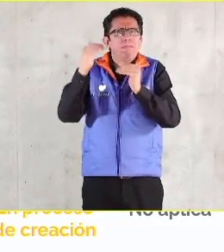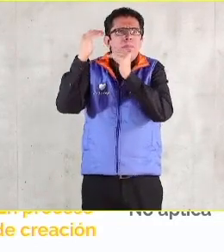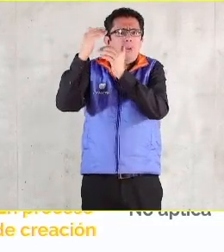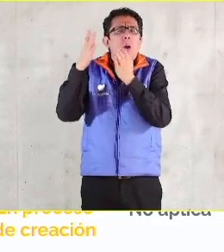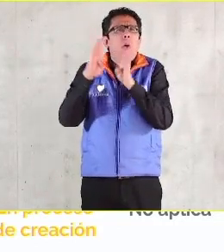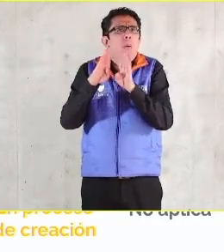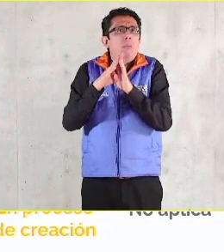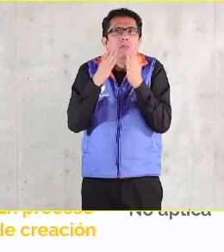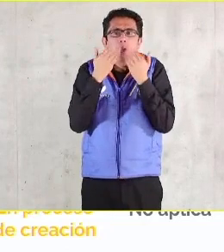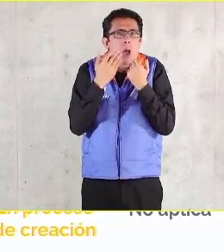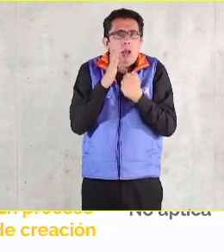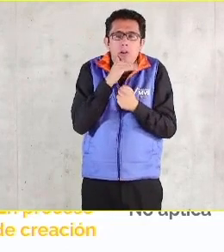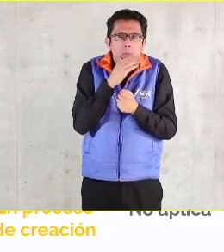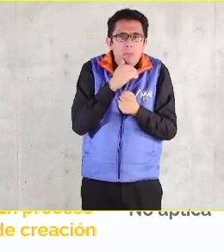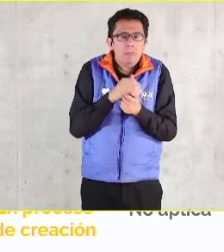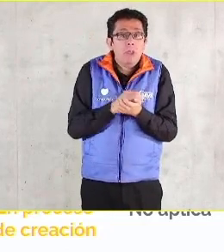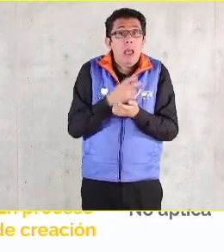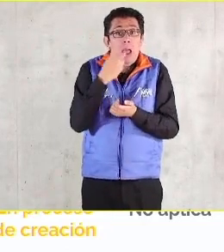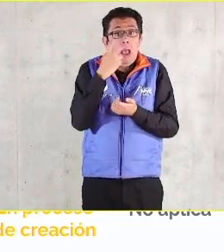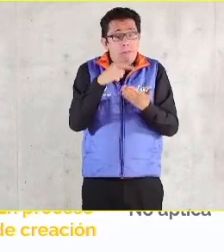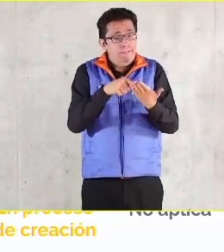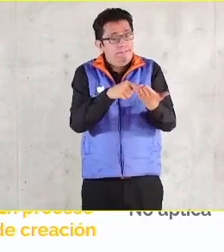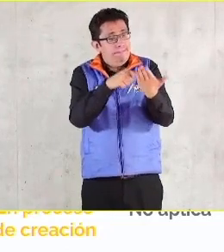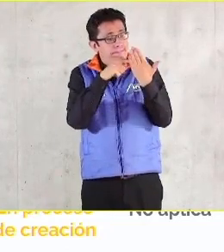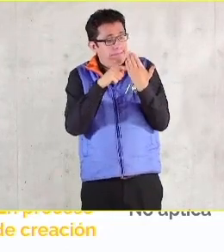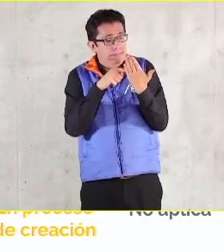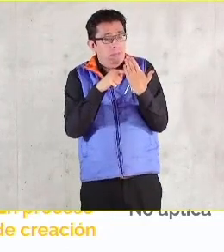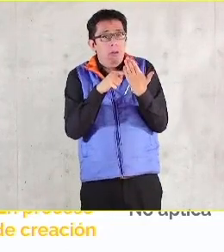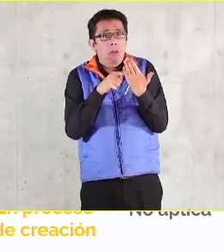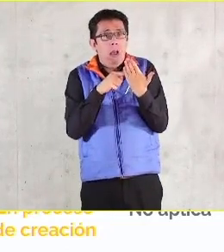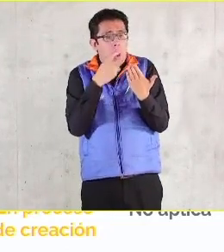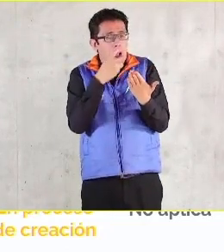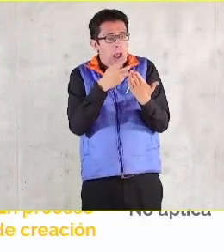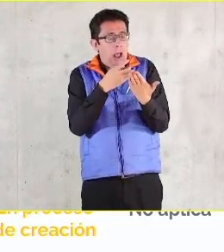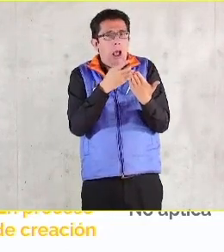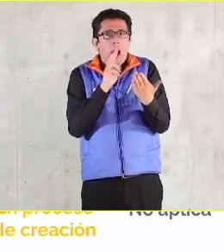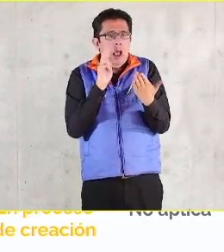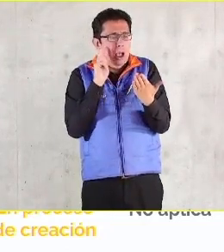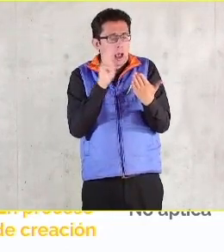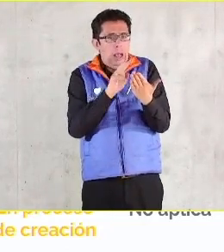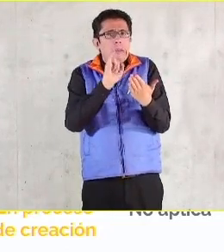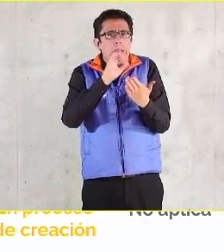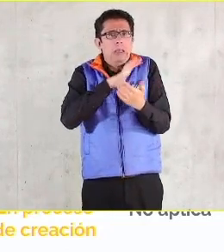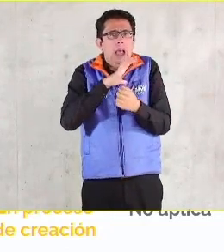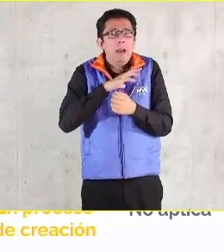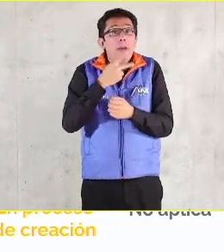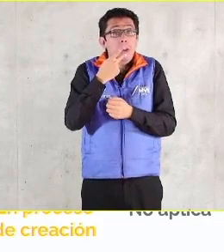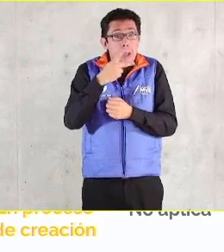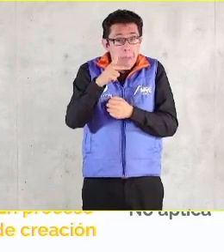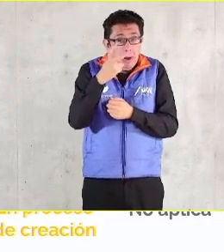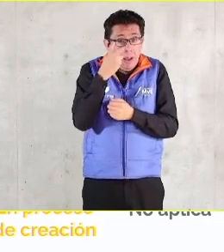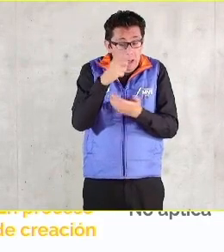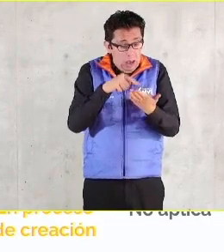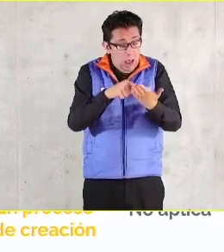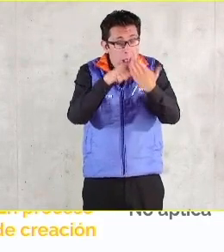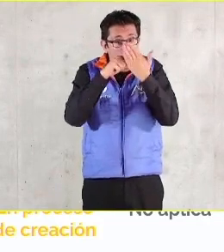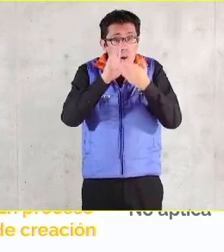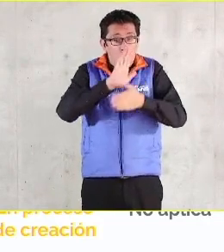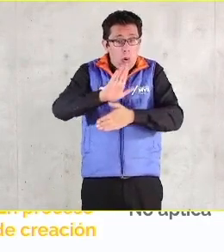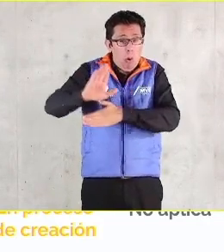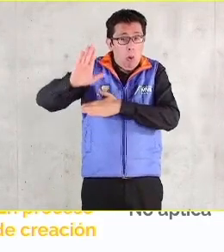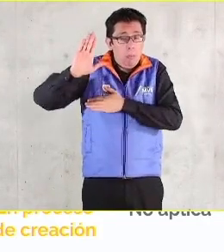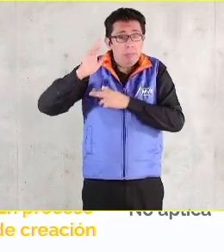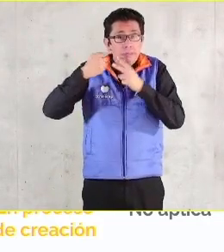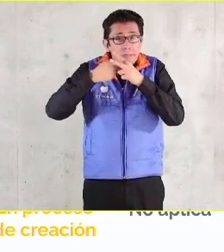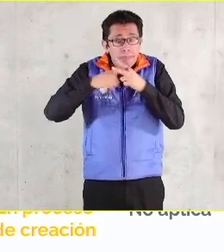Porque la evidencia solamente justificaba el hecho de que la tenían, pero si esta evidencia era un compromiso inicial,